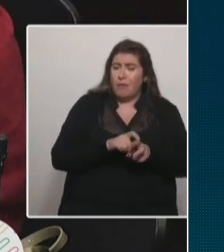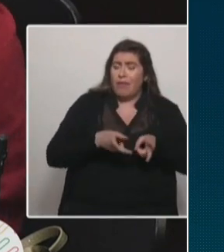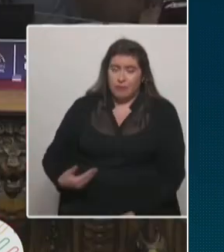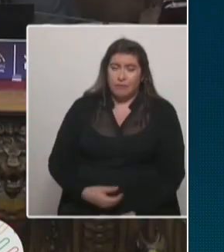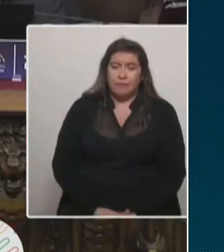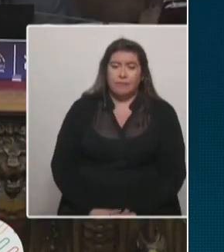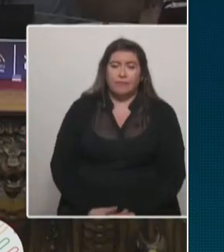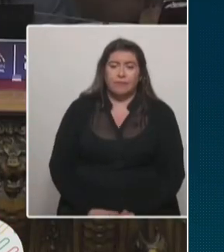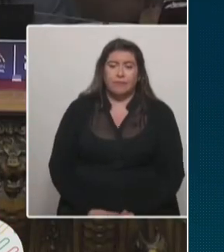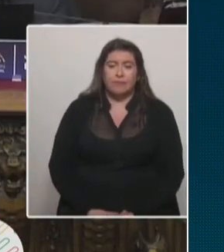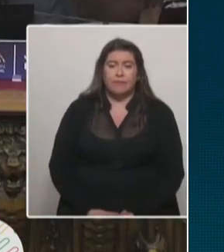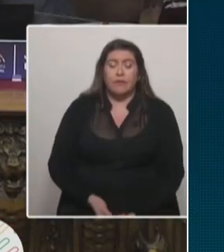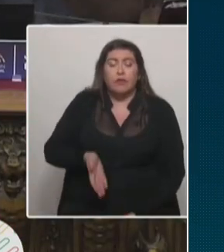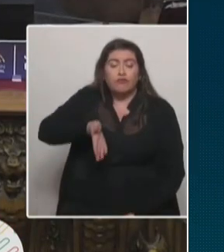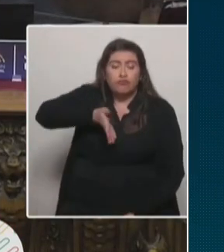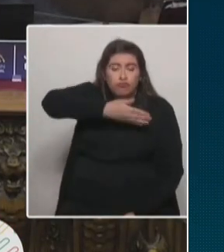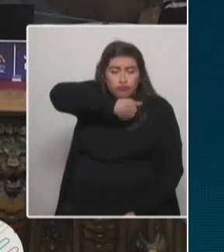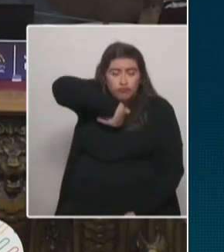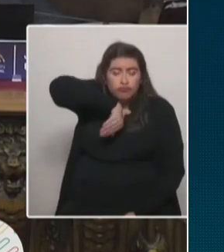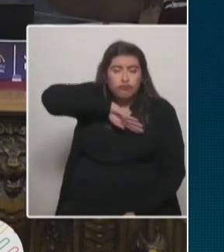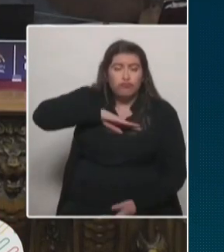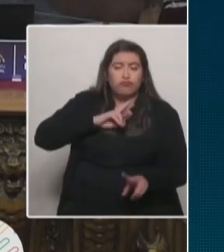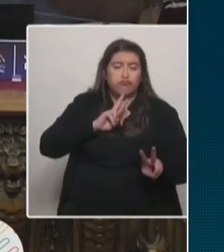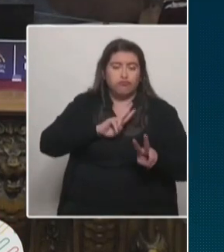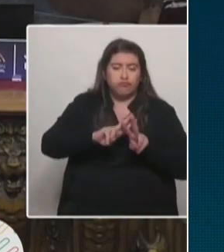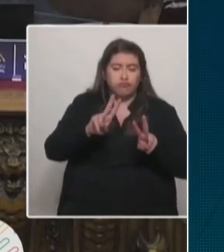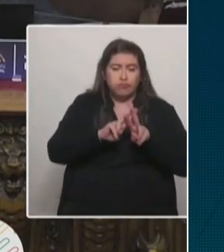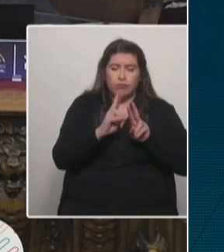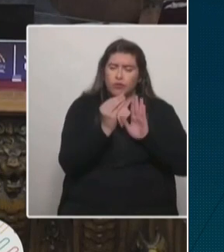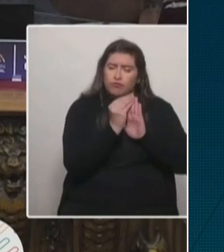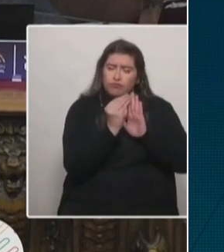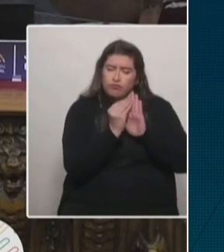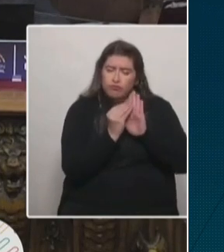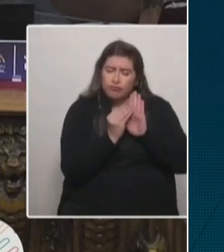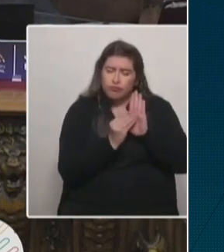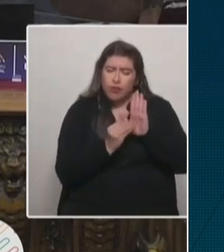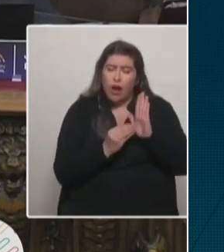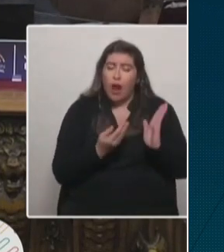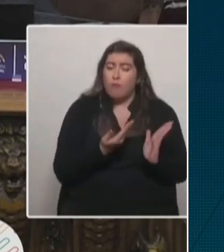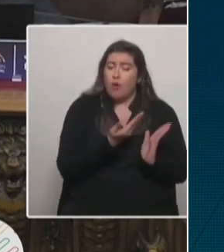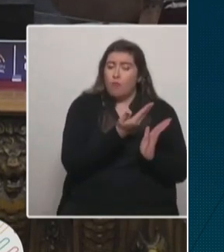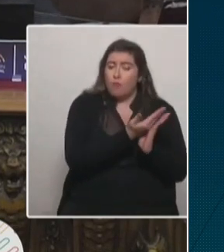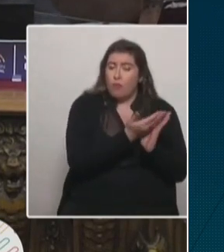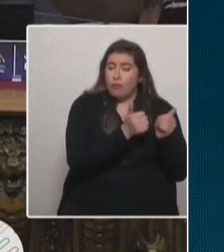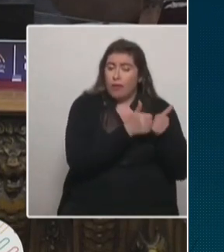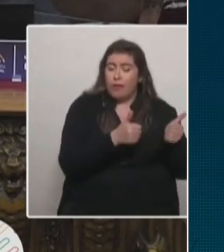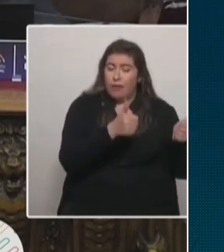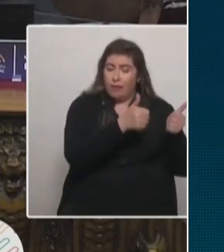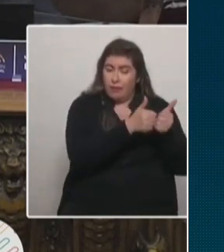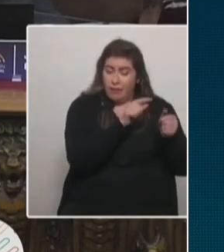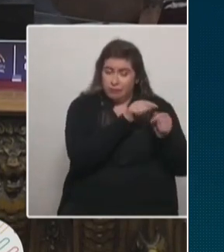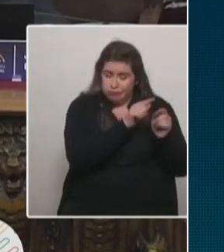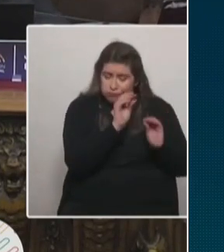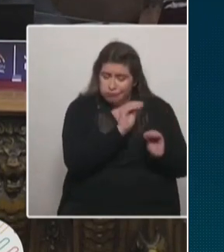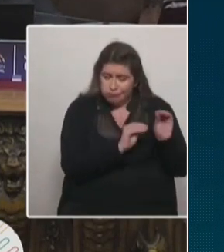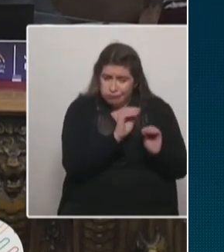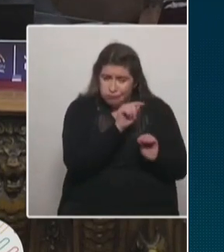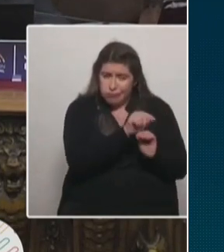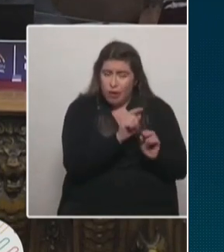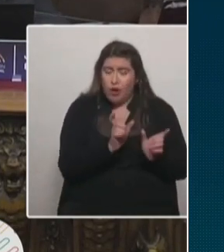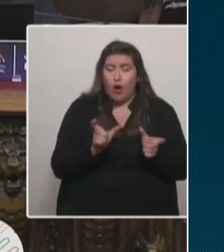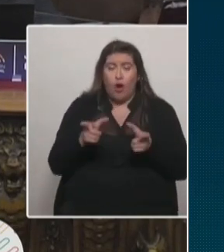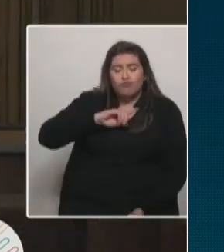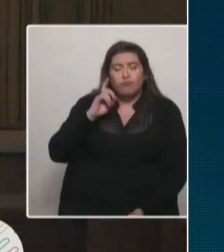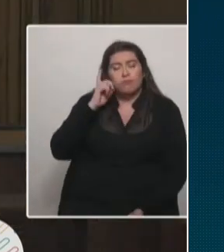más educadas empáticas de relacionarse y otras que son bastante yo diría faranduleras